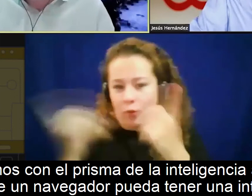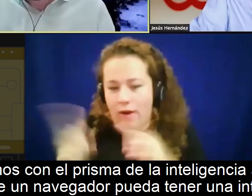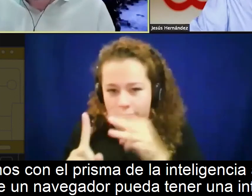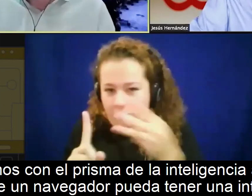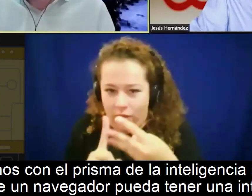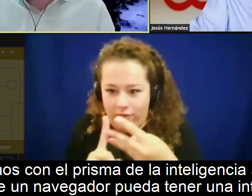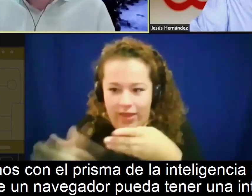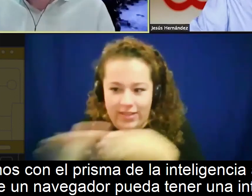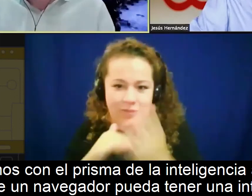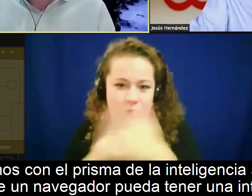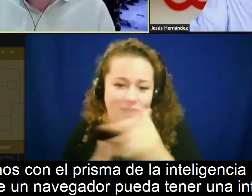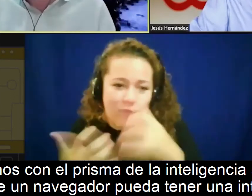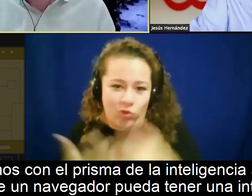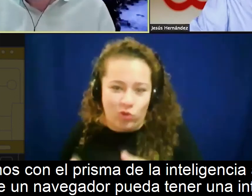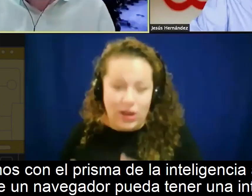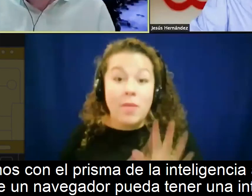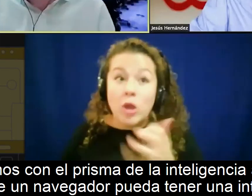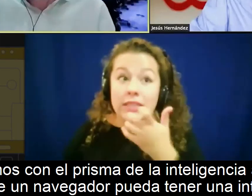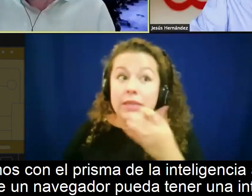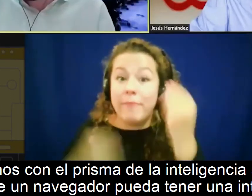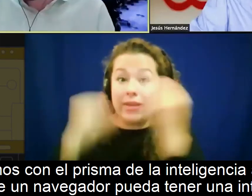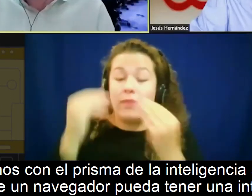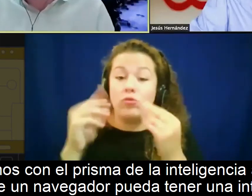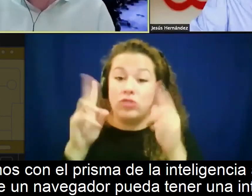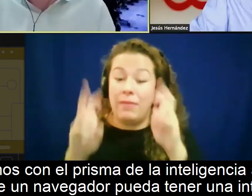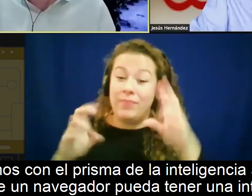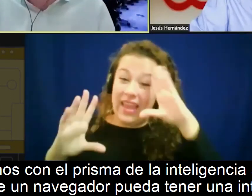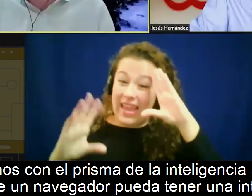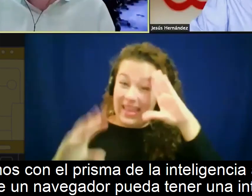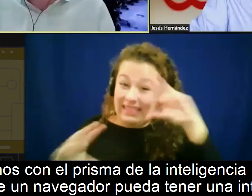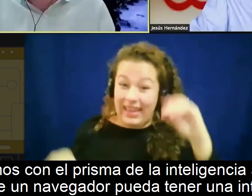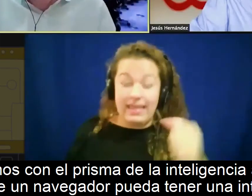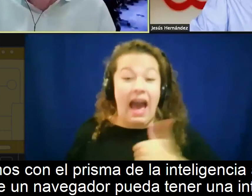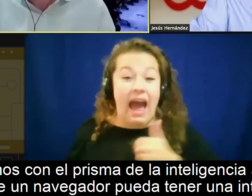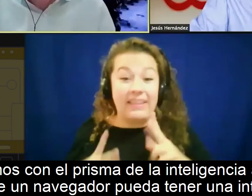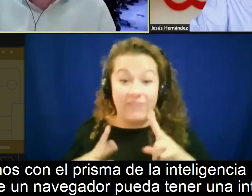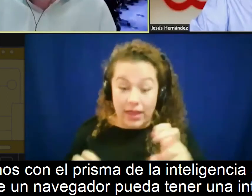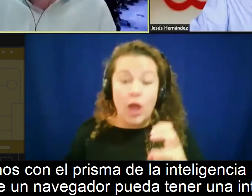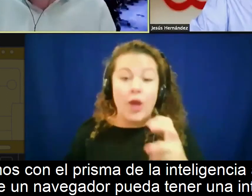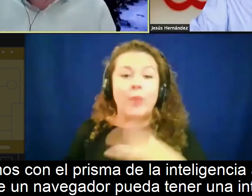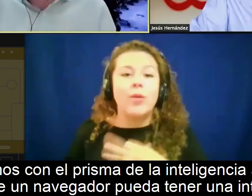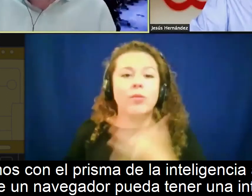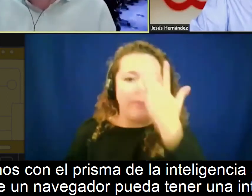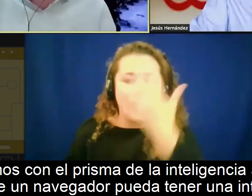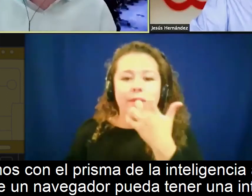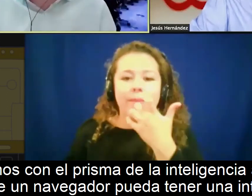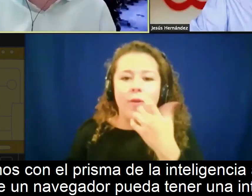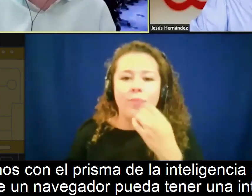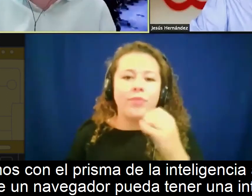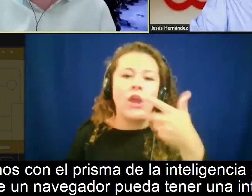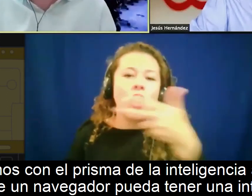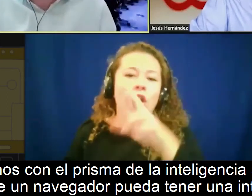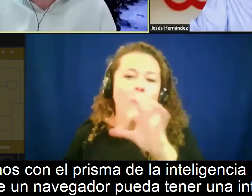vemos ahora con el prisma de la inteligencia artificial y podemos llegar a imaginar que, por ejemplo, un navegador como el Chrome, como el Safari, como